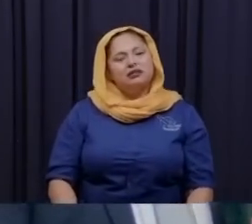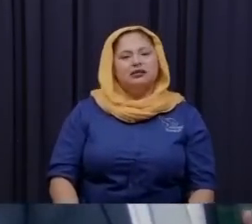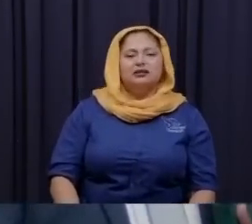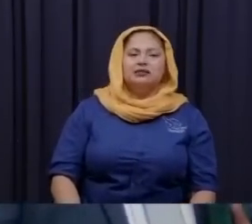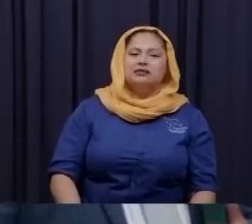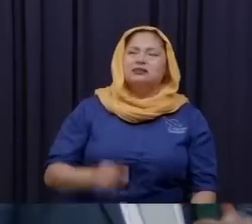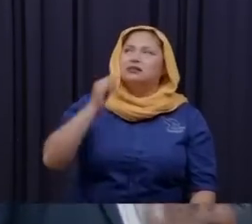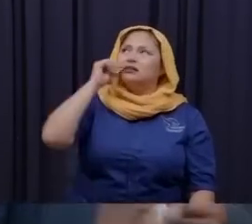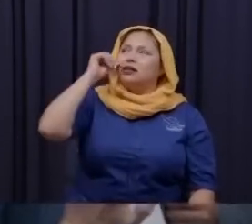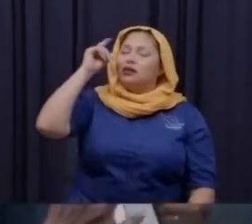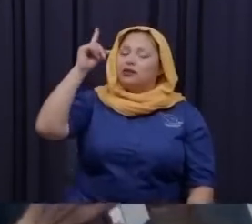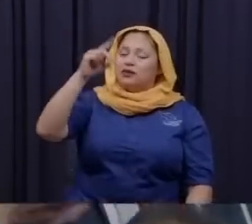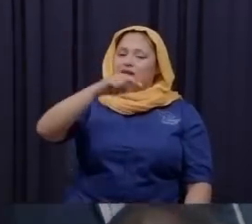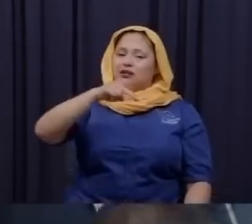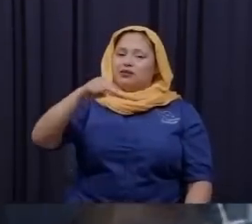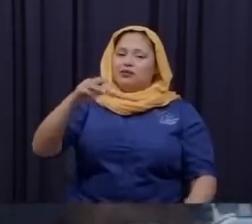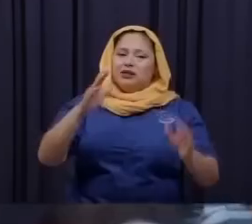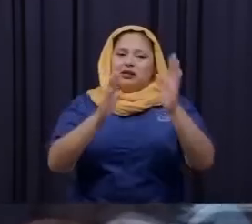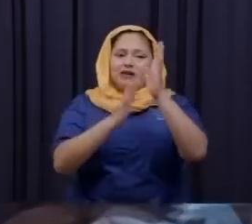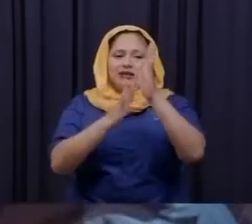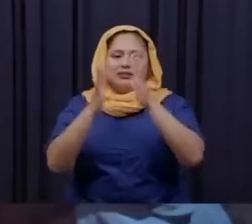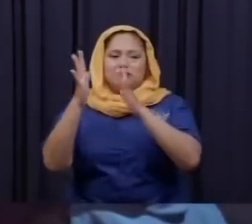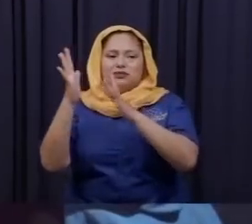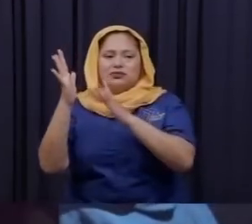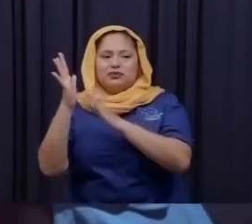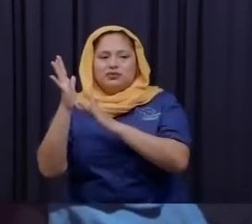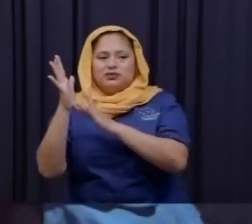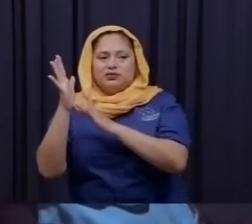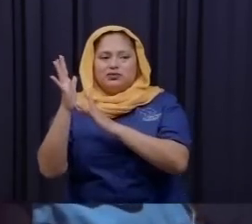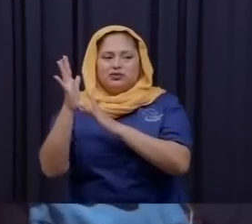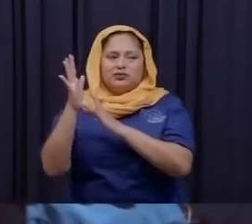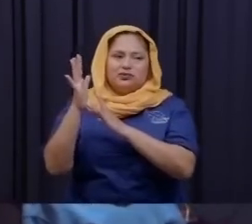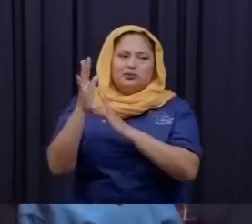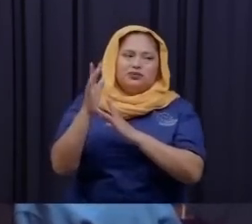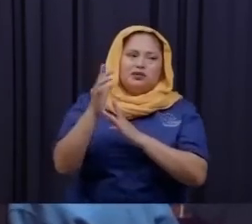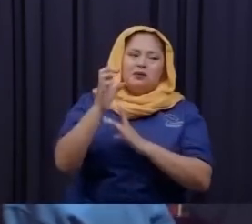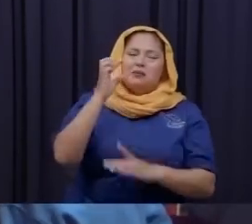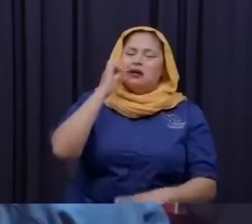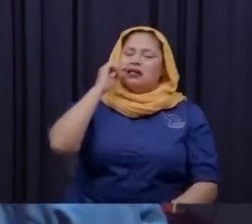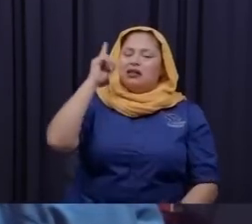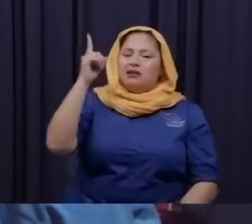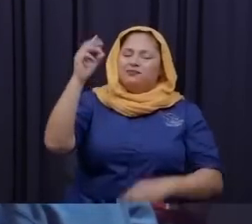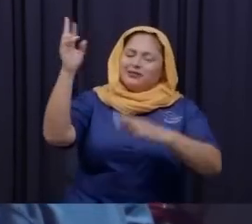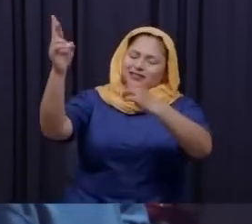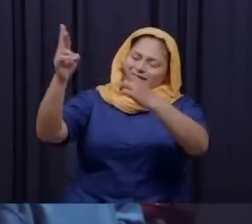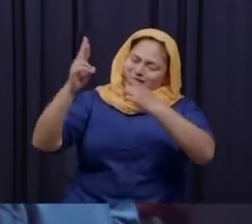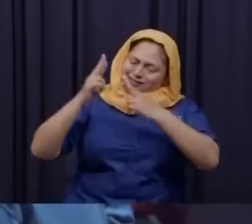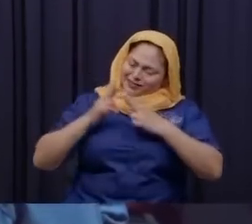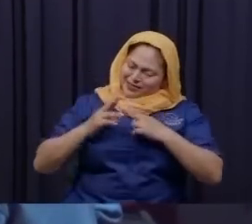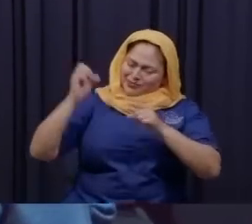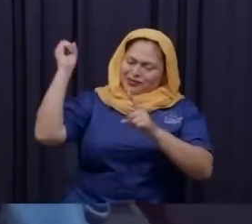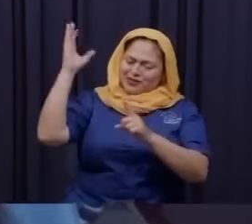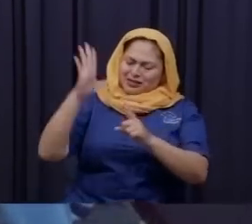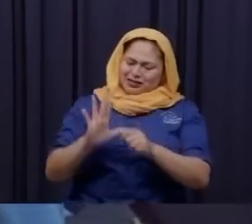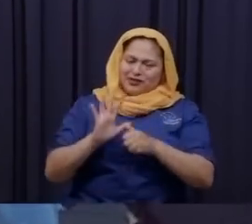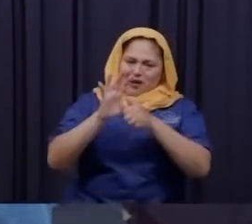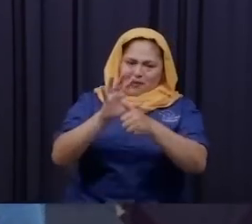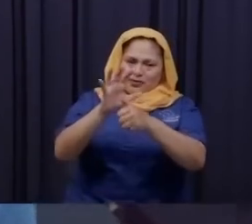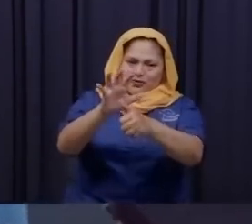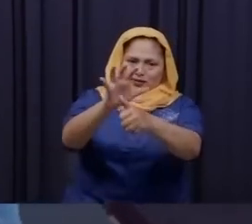Sí, Señor. Sí, Padre. Recibimos la bendición